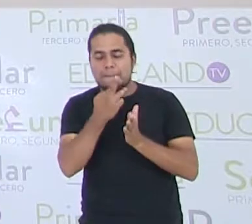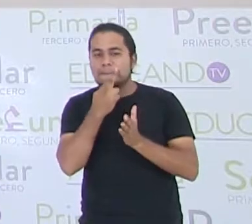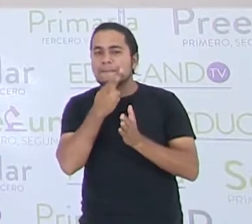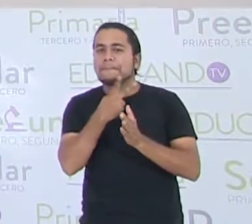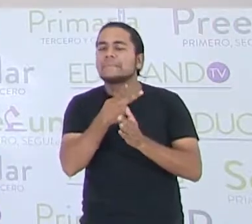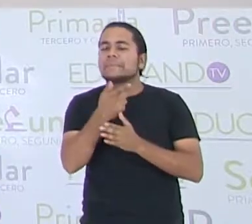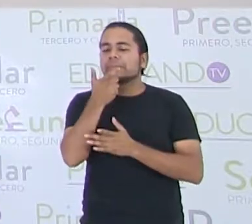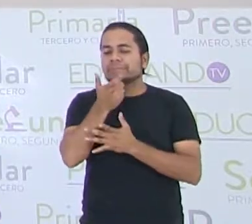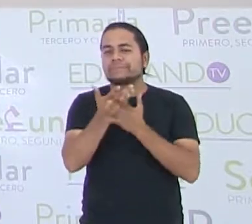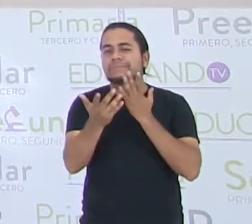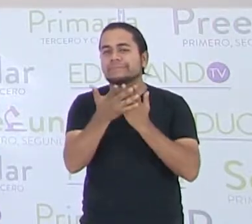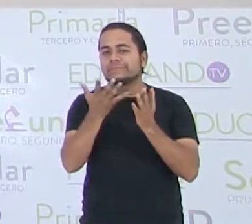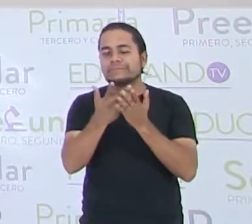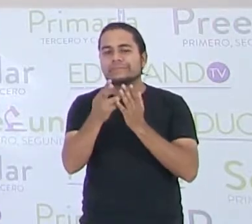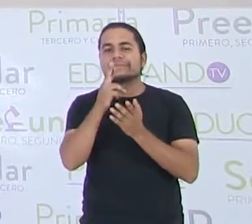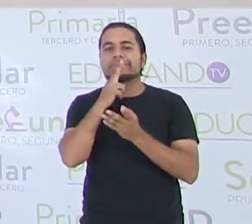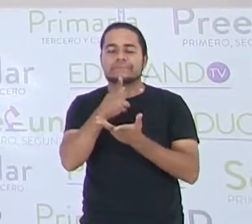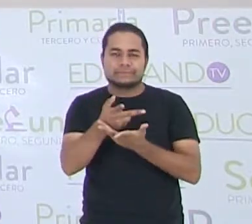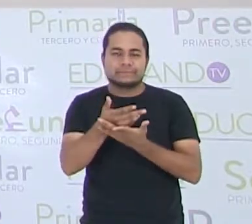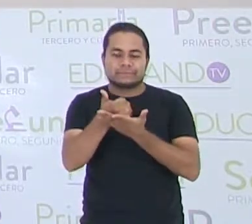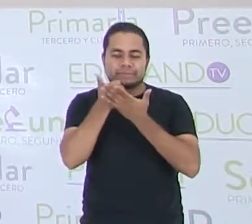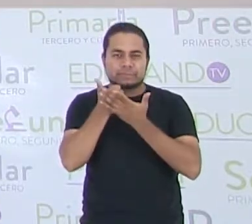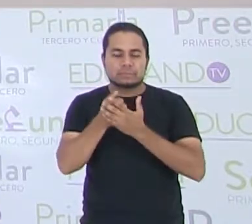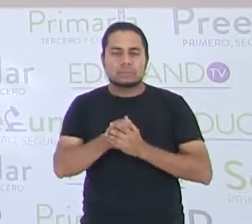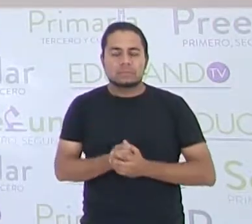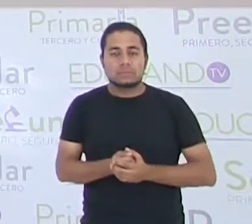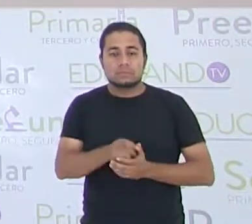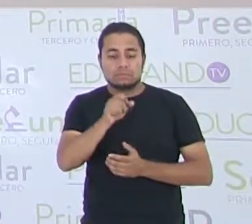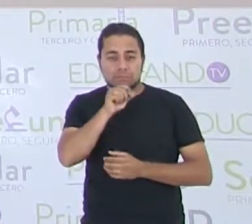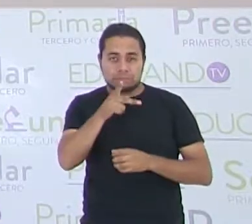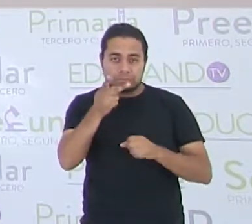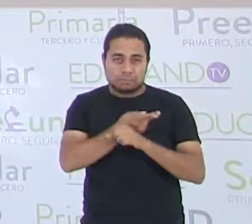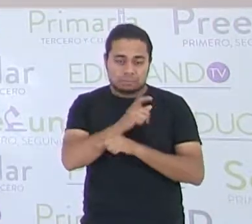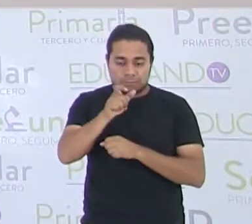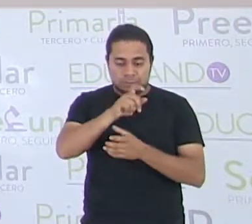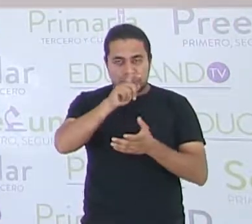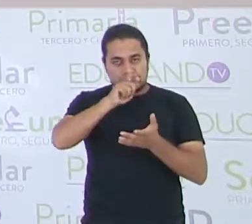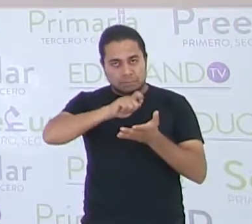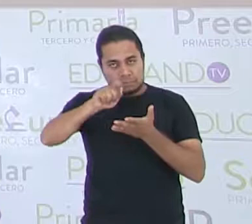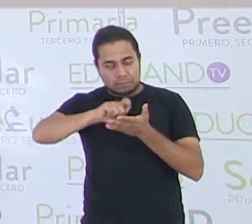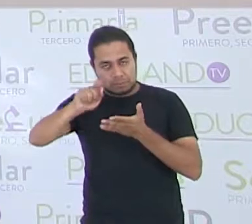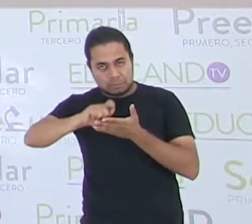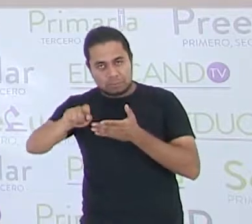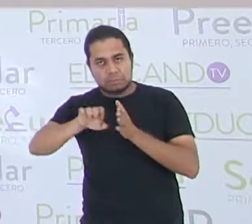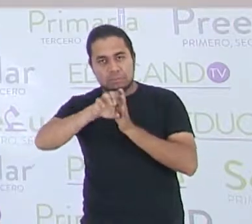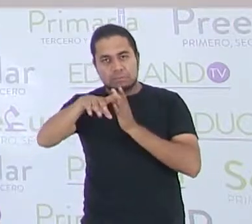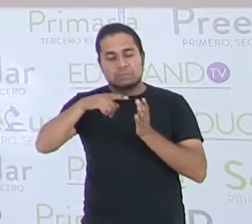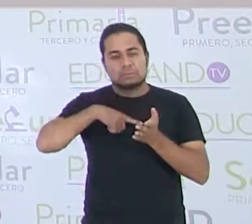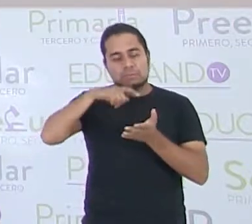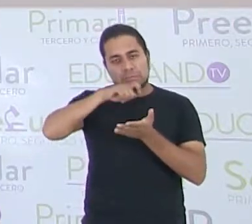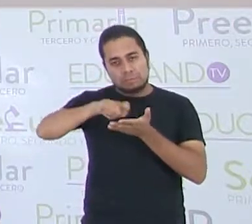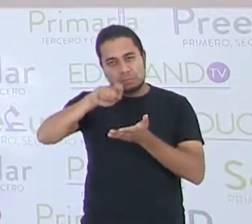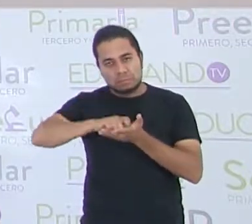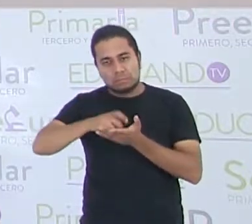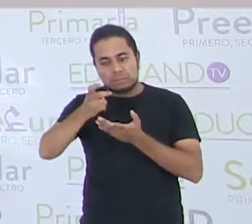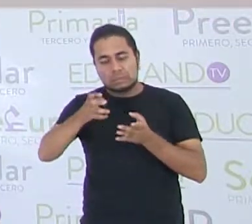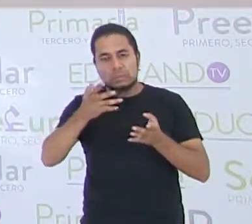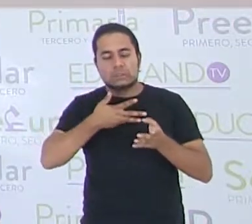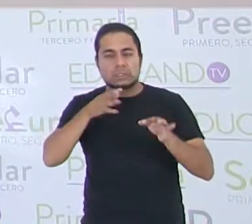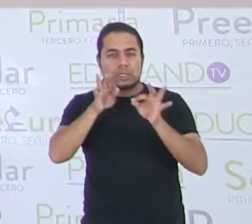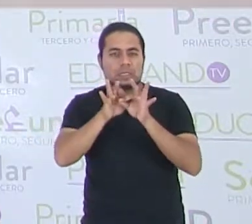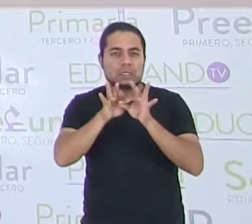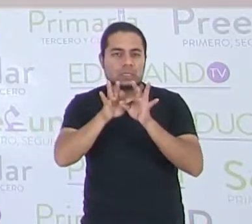la acción que llevan a cabo. Lo mismo pasa en la escritura. Cuando nosotros vamos a escribir, es muy